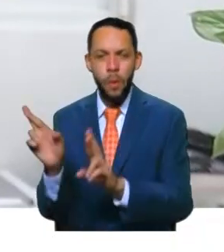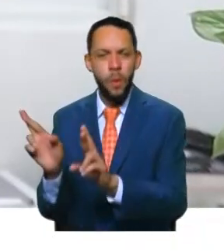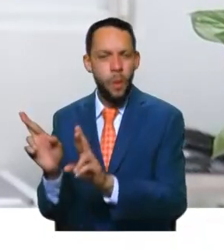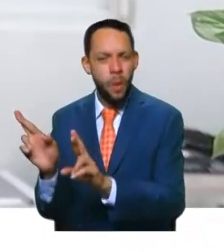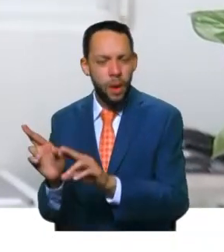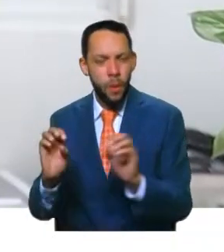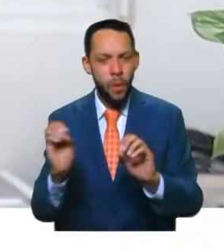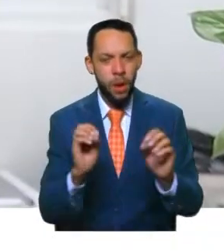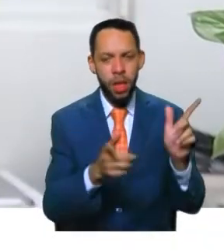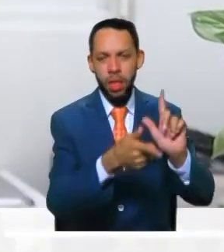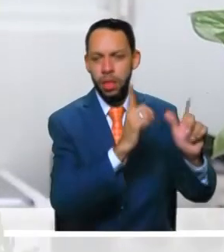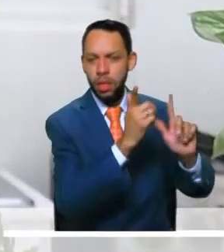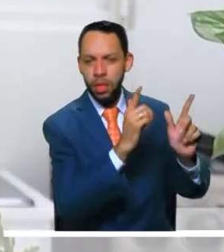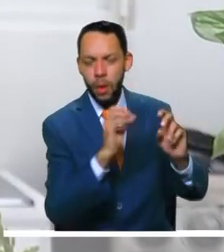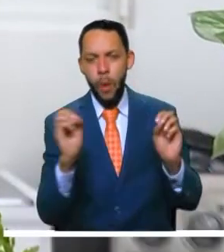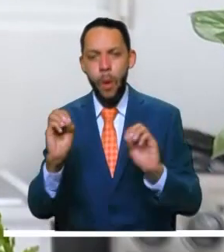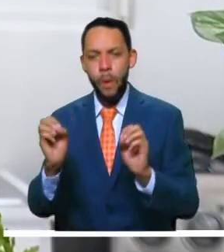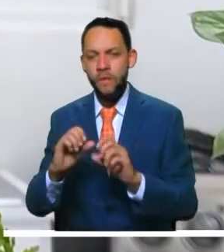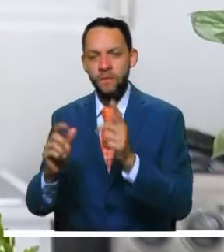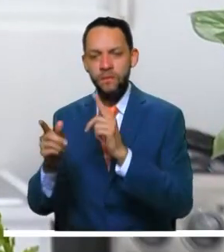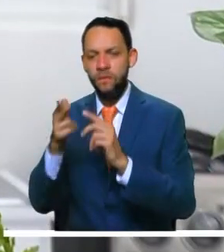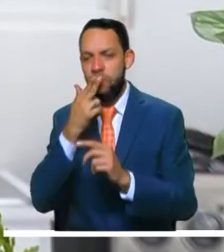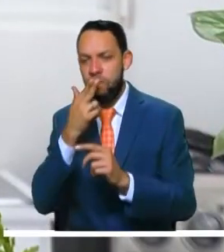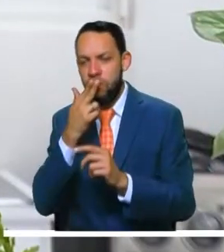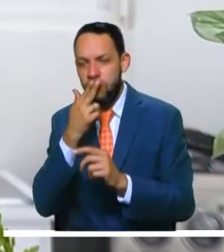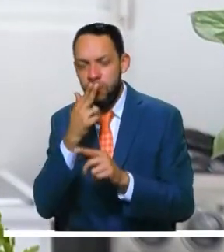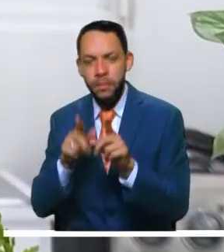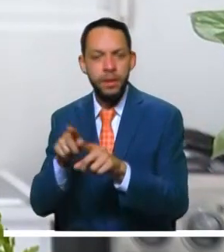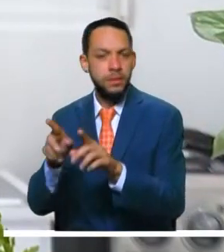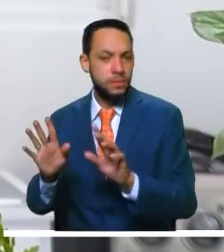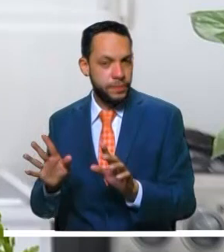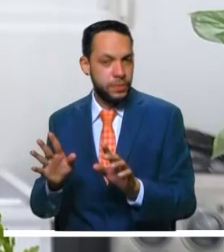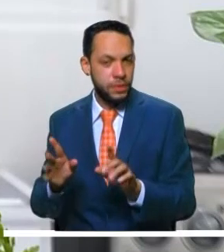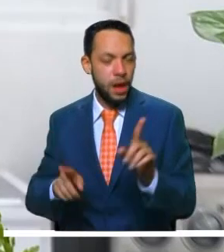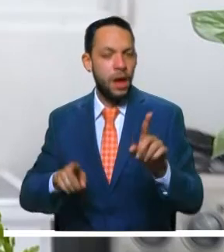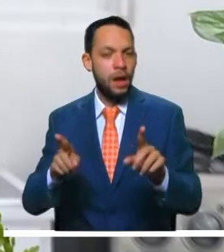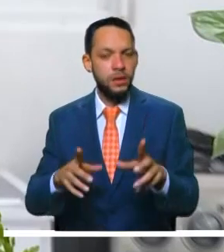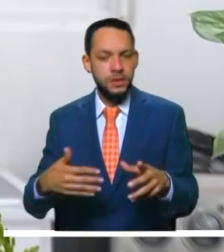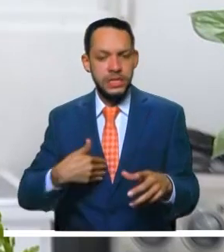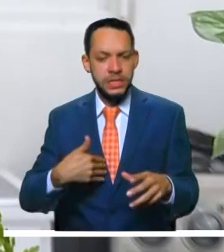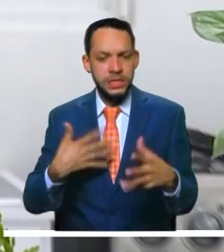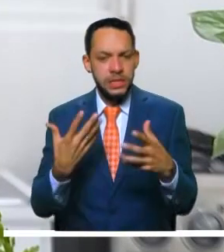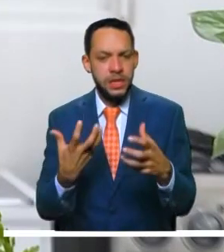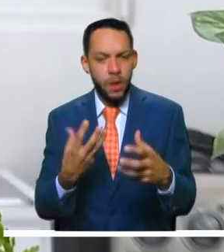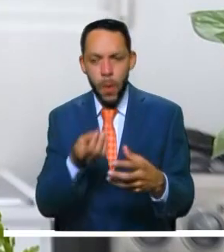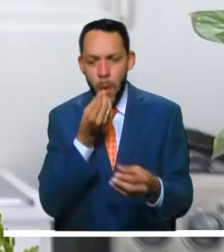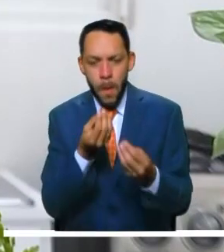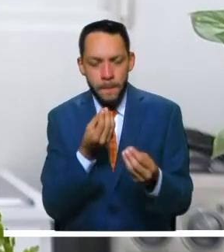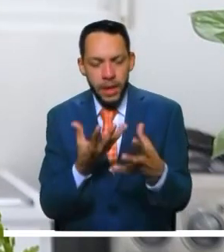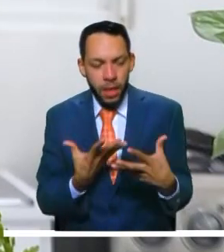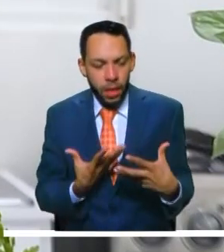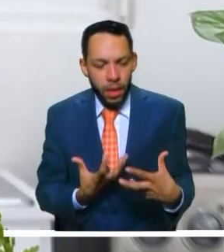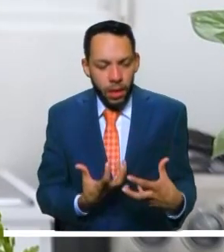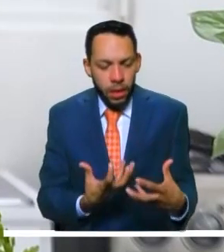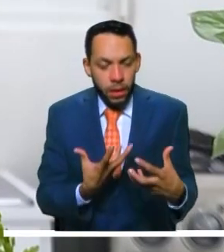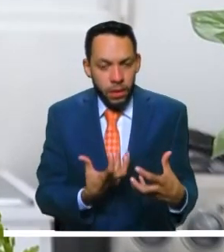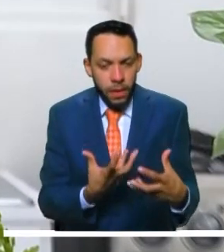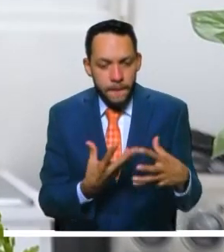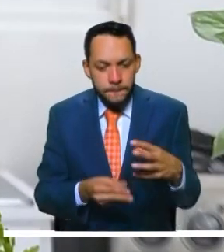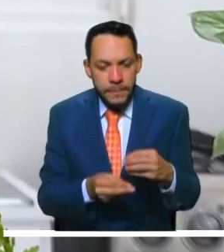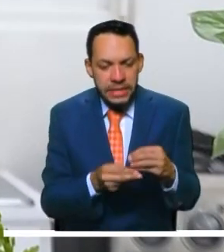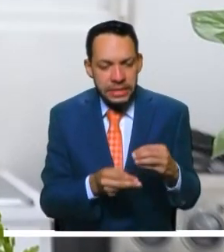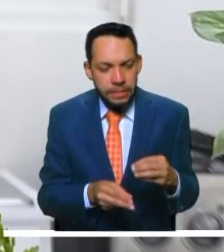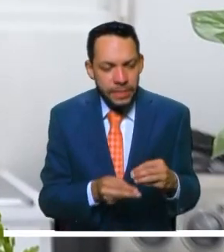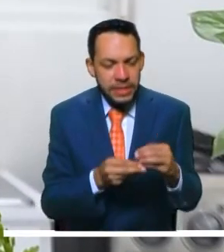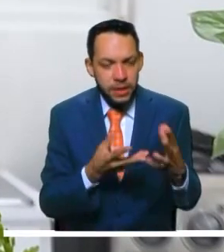tomar trago, a fumar. Pero hay personas que se vuelven adictas a comer, no porque quieran comer,